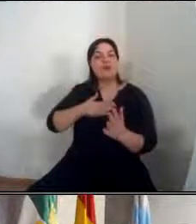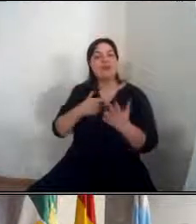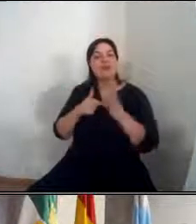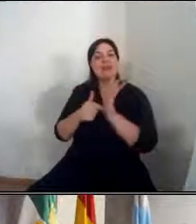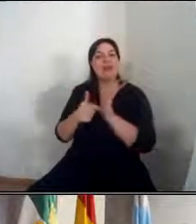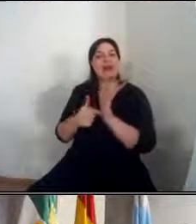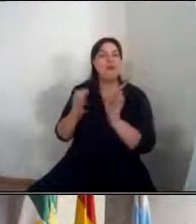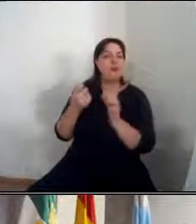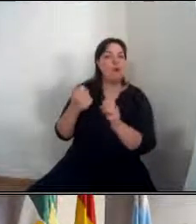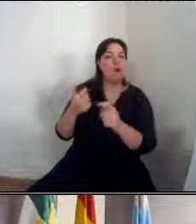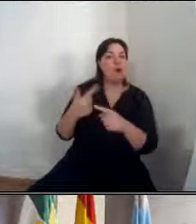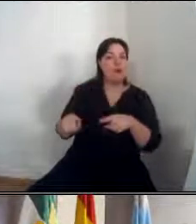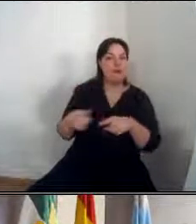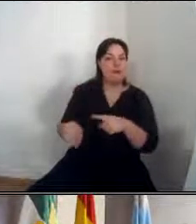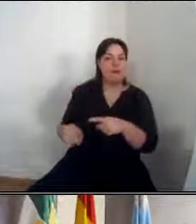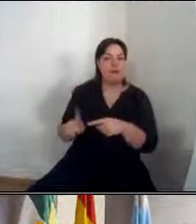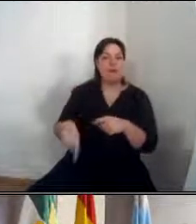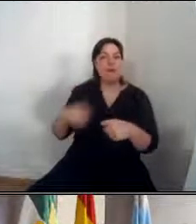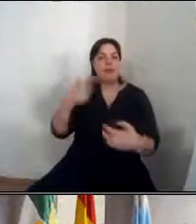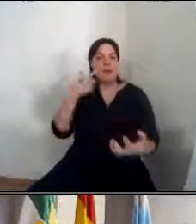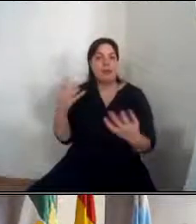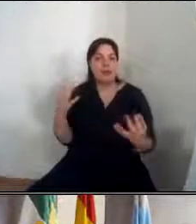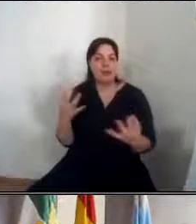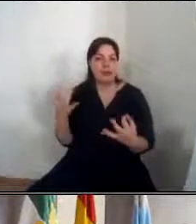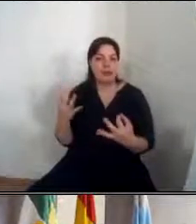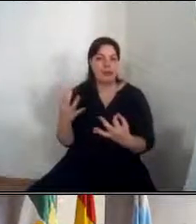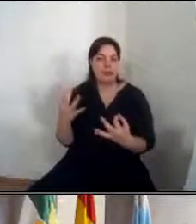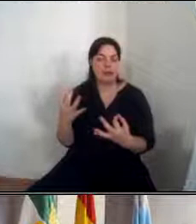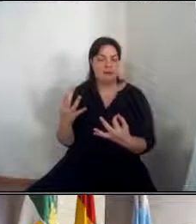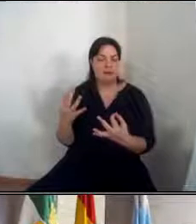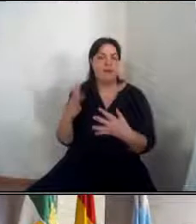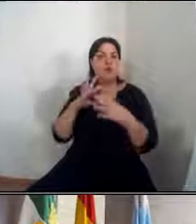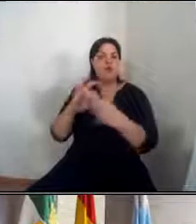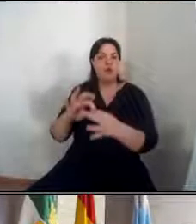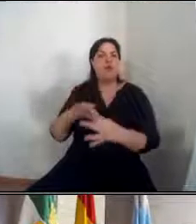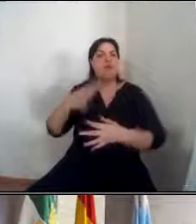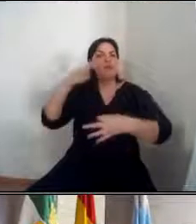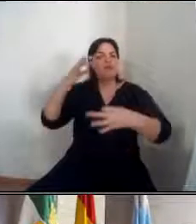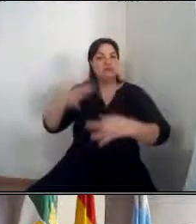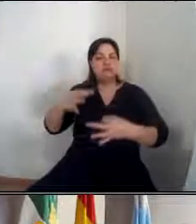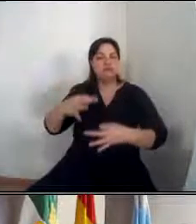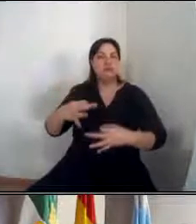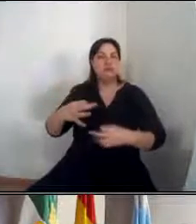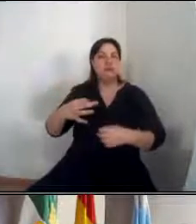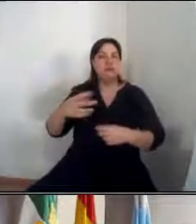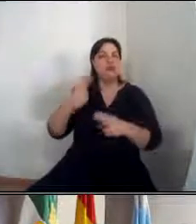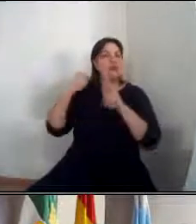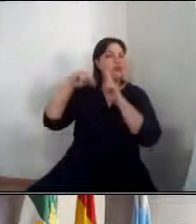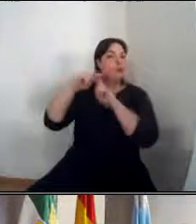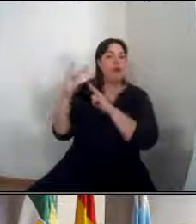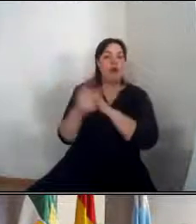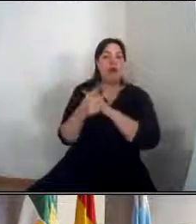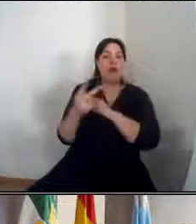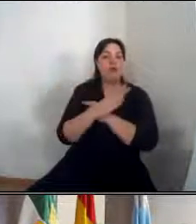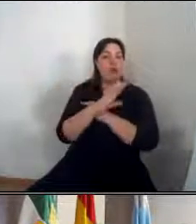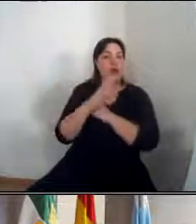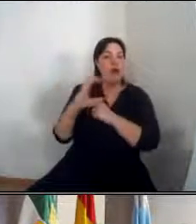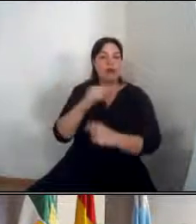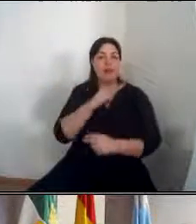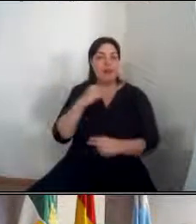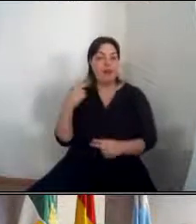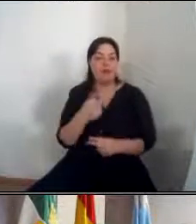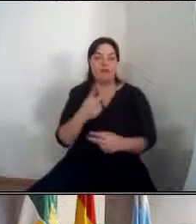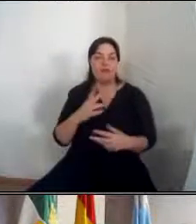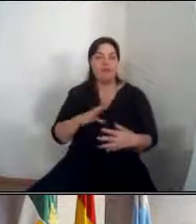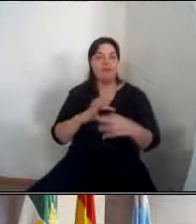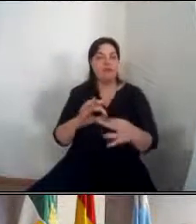presentar, y sí puede destacar esa unión de verdad y cooperación entre las dos diputaciones, Cáceres y Badajoz, en las que